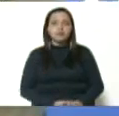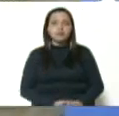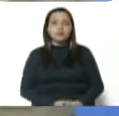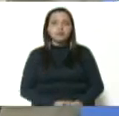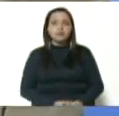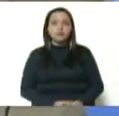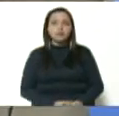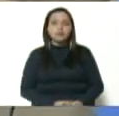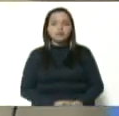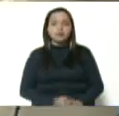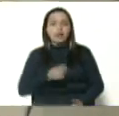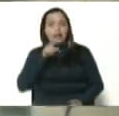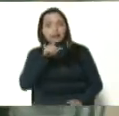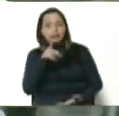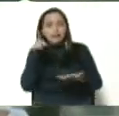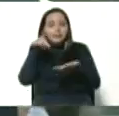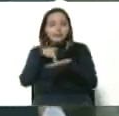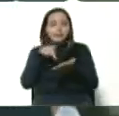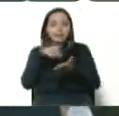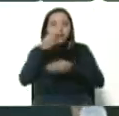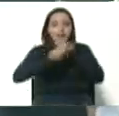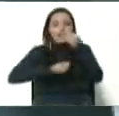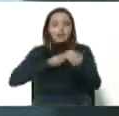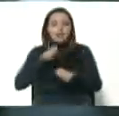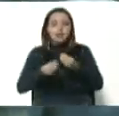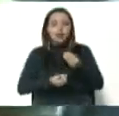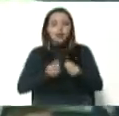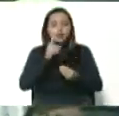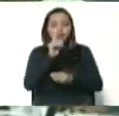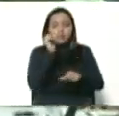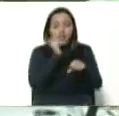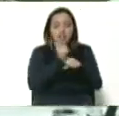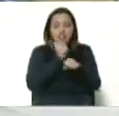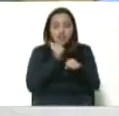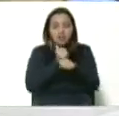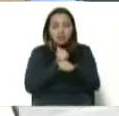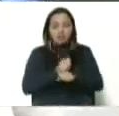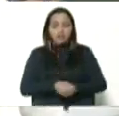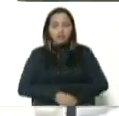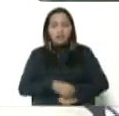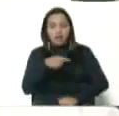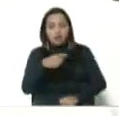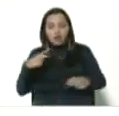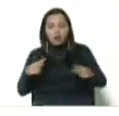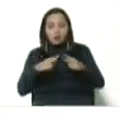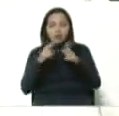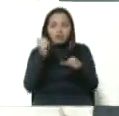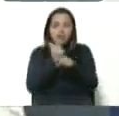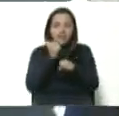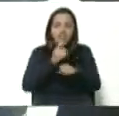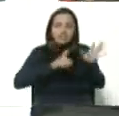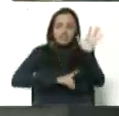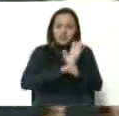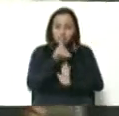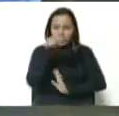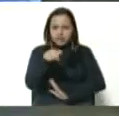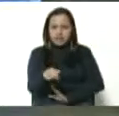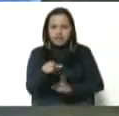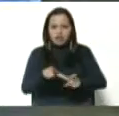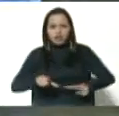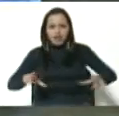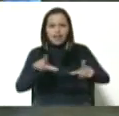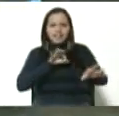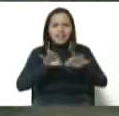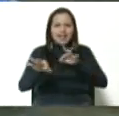Ha sido la intervención que realizaba uno de los trabajadores que participan en este encuentro de trabajo que se desarrolla acá en los espacios del